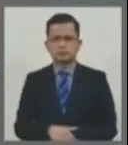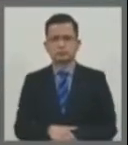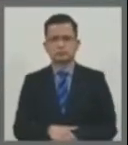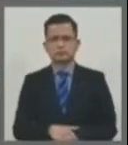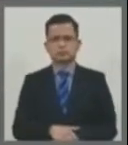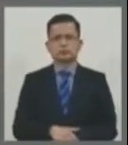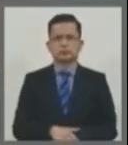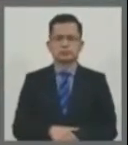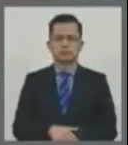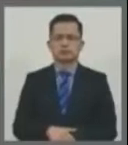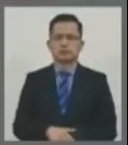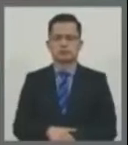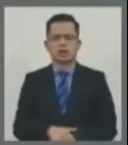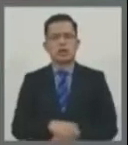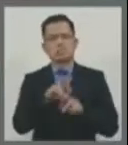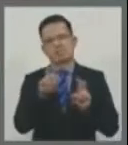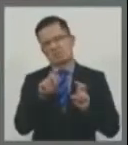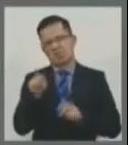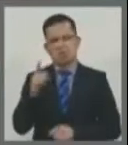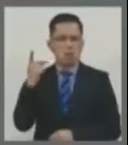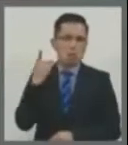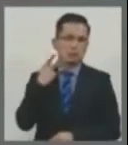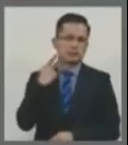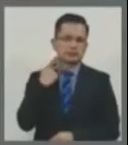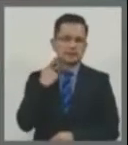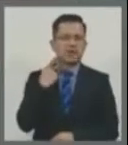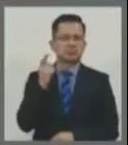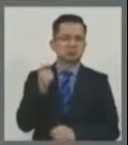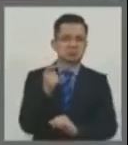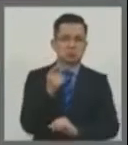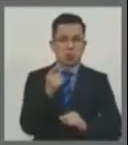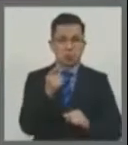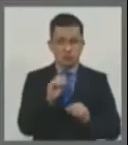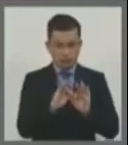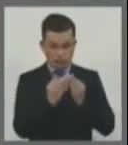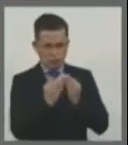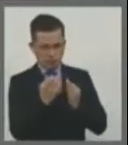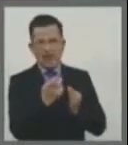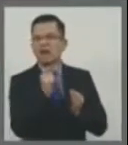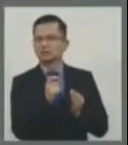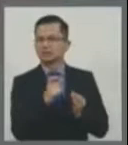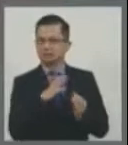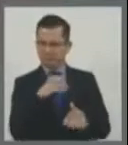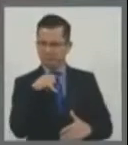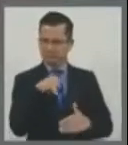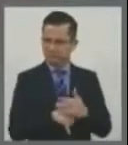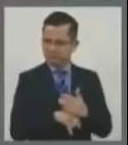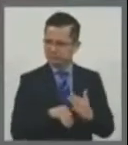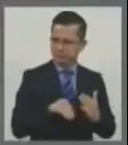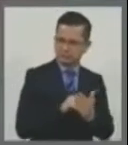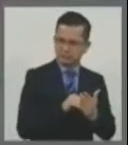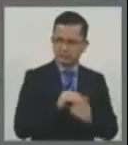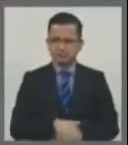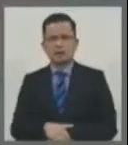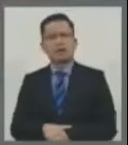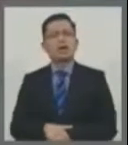en política la forma es fondo. Y los diputados del PRI